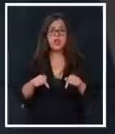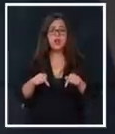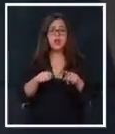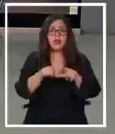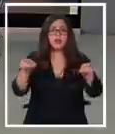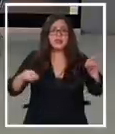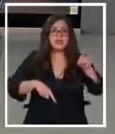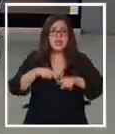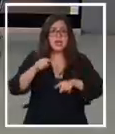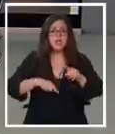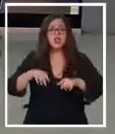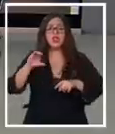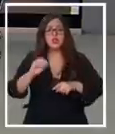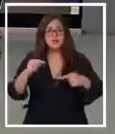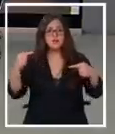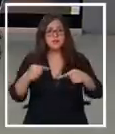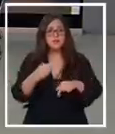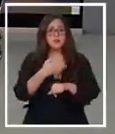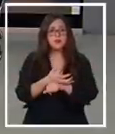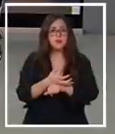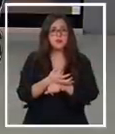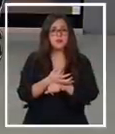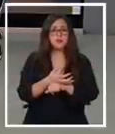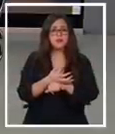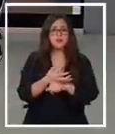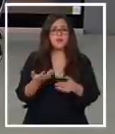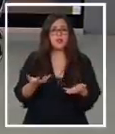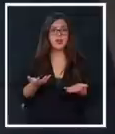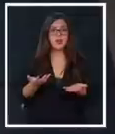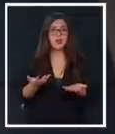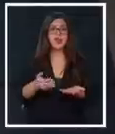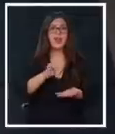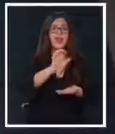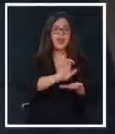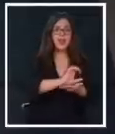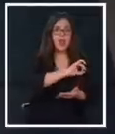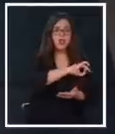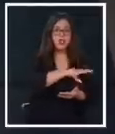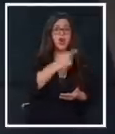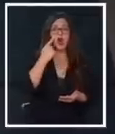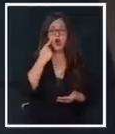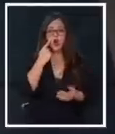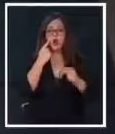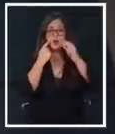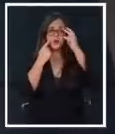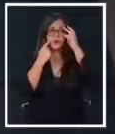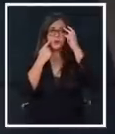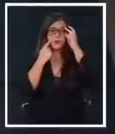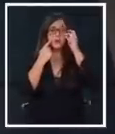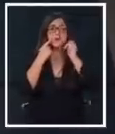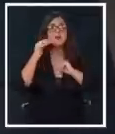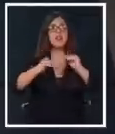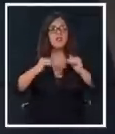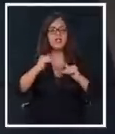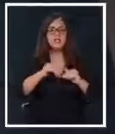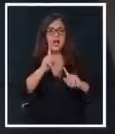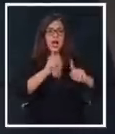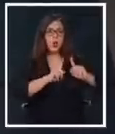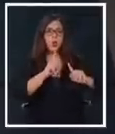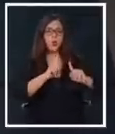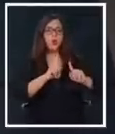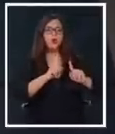que el conflicto que tenemos entre el estado chileno y muchas veces se habla de el conflicto mapuche